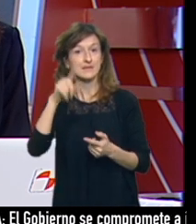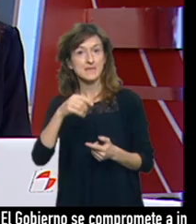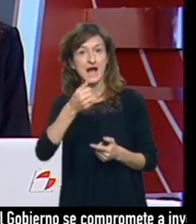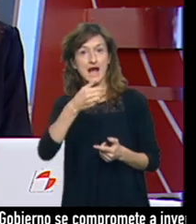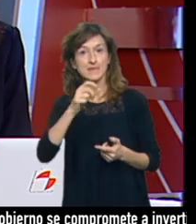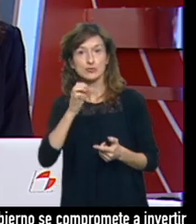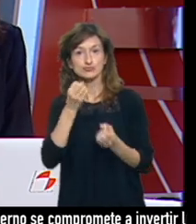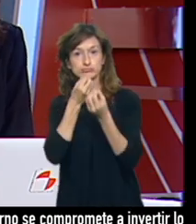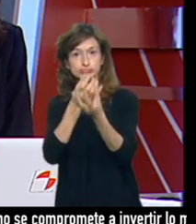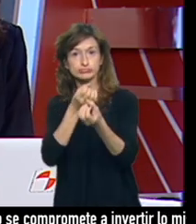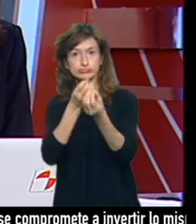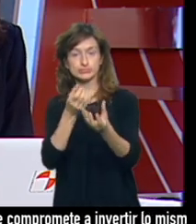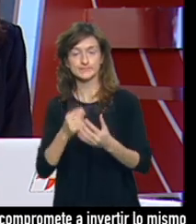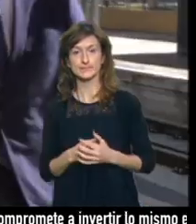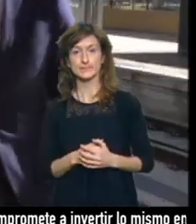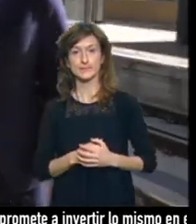algunos anuncios.